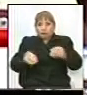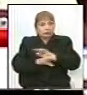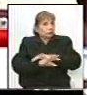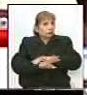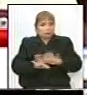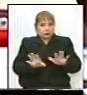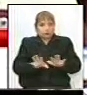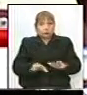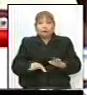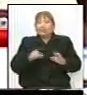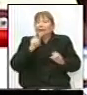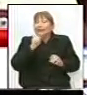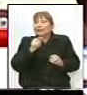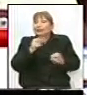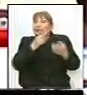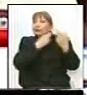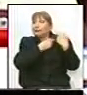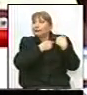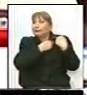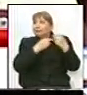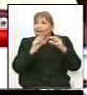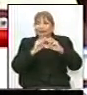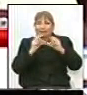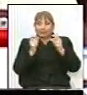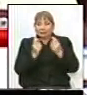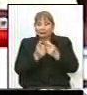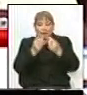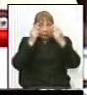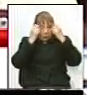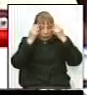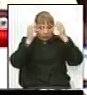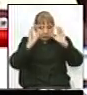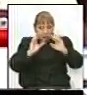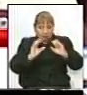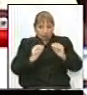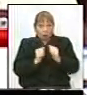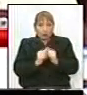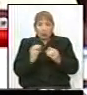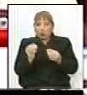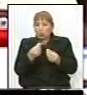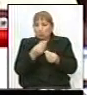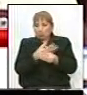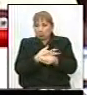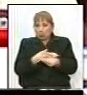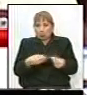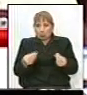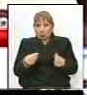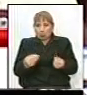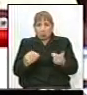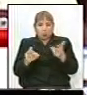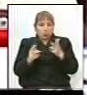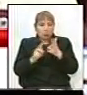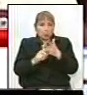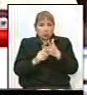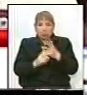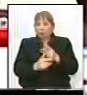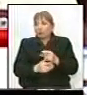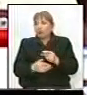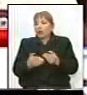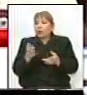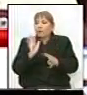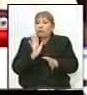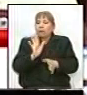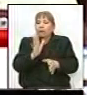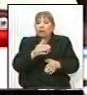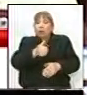propia organización acuerda, de acuerdo al estatuto, acuerda su propia disolución. tercer supuesto, por fusión